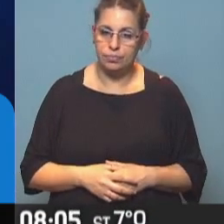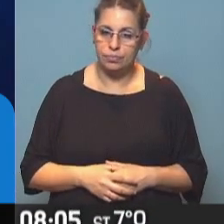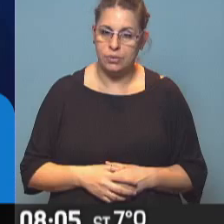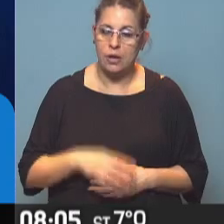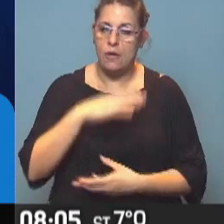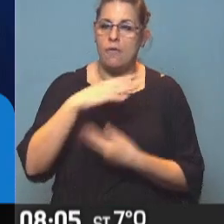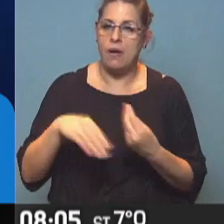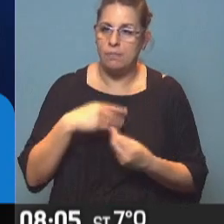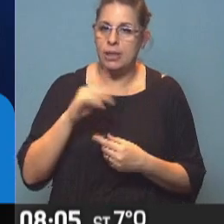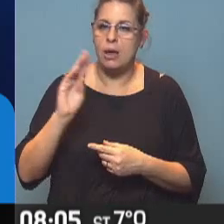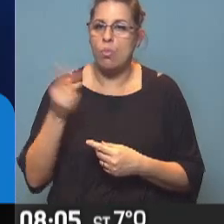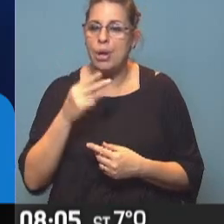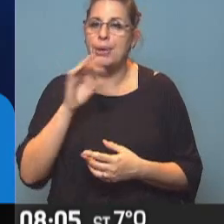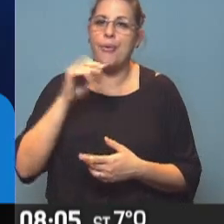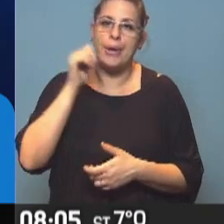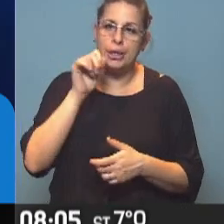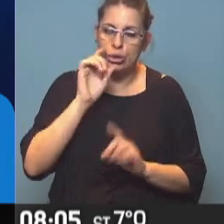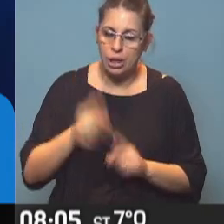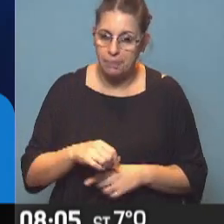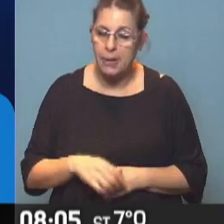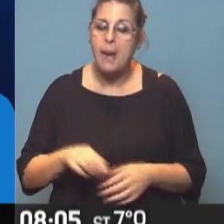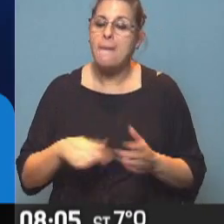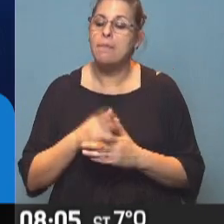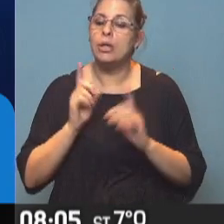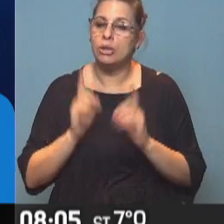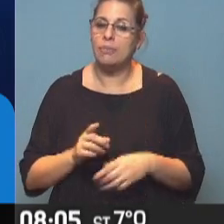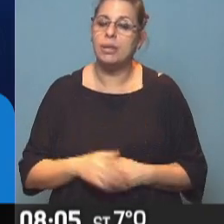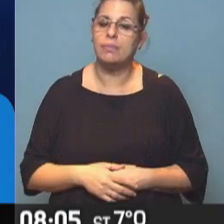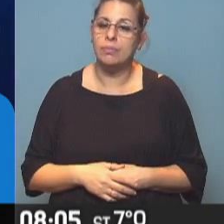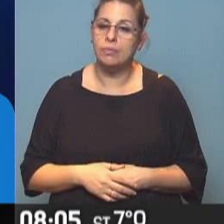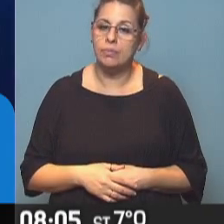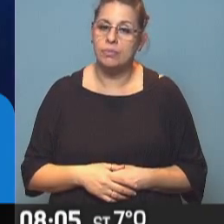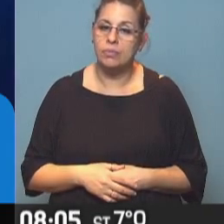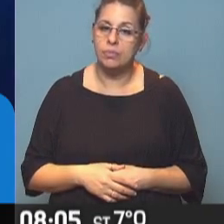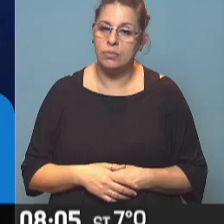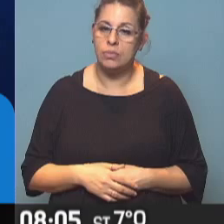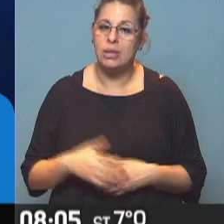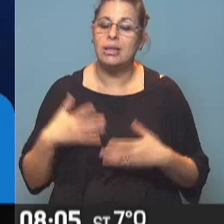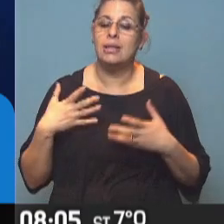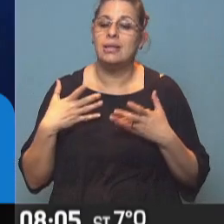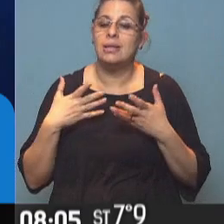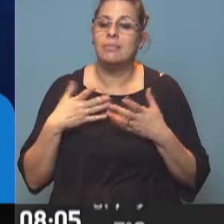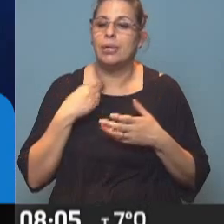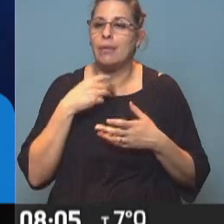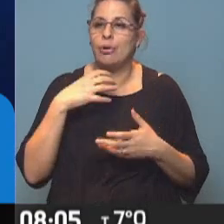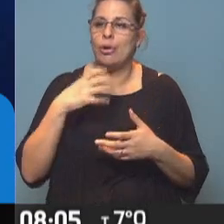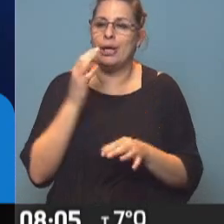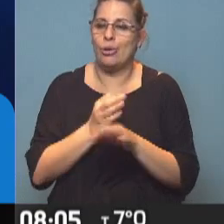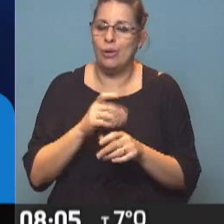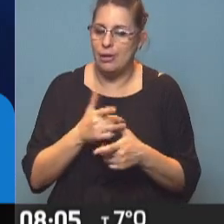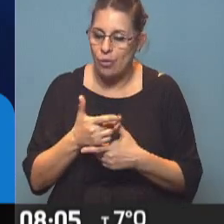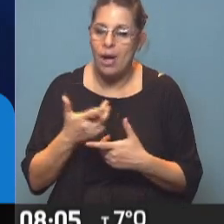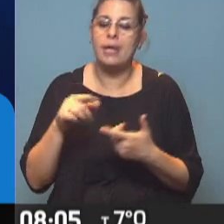de familiares, heridos, pero también la mayor parte en términos de falta de acceso a servicio, la escuela que ya